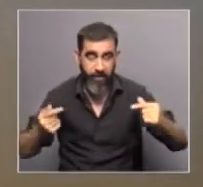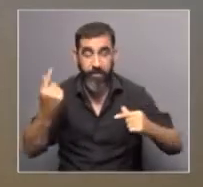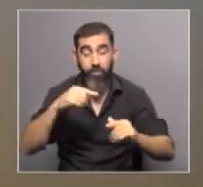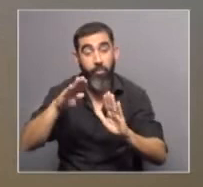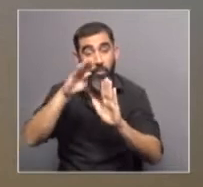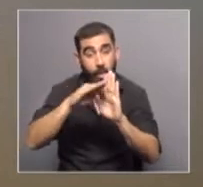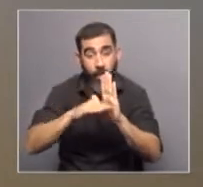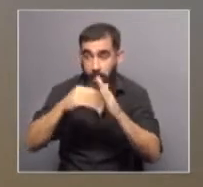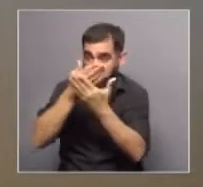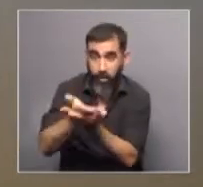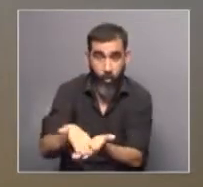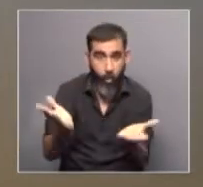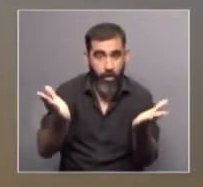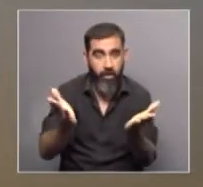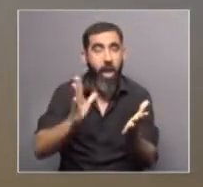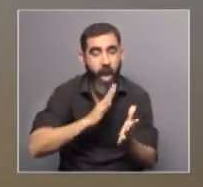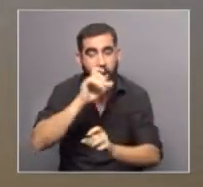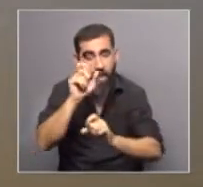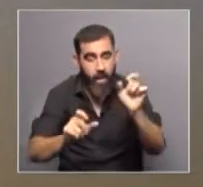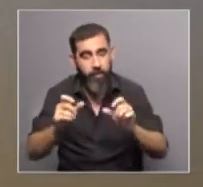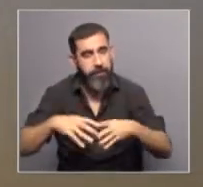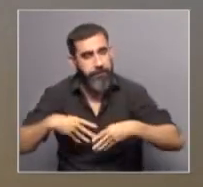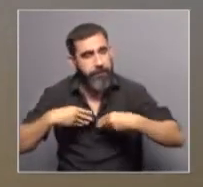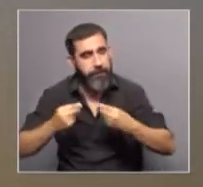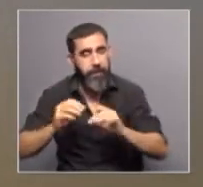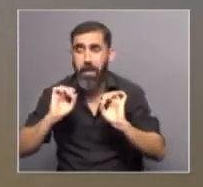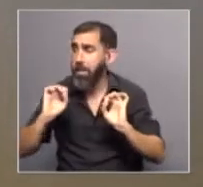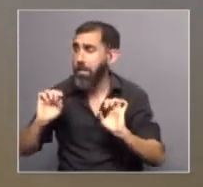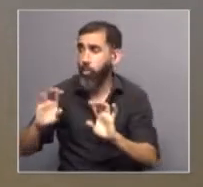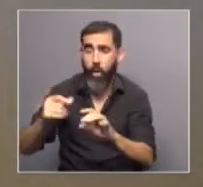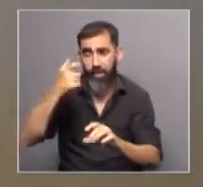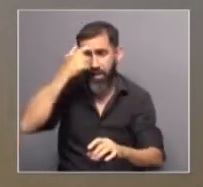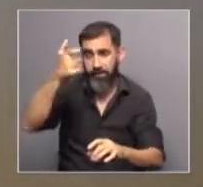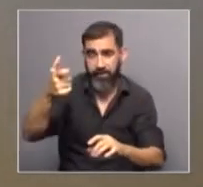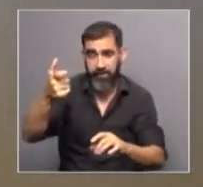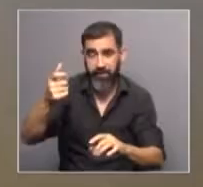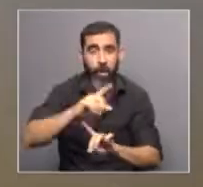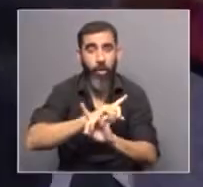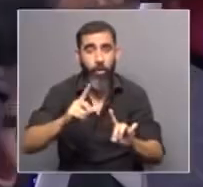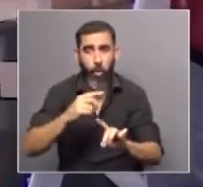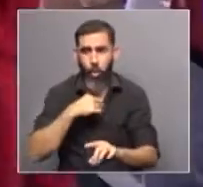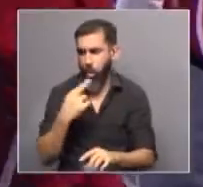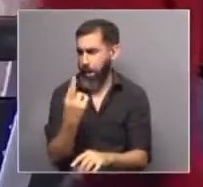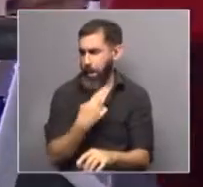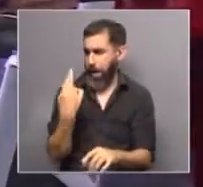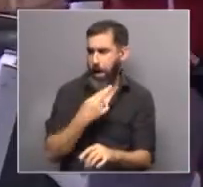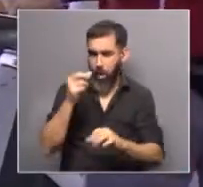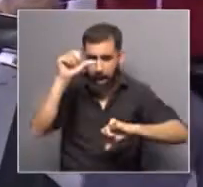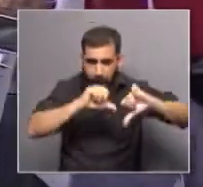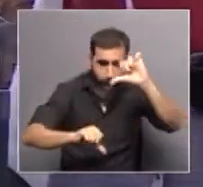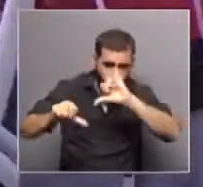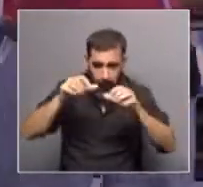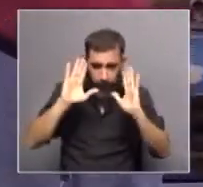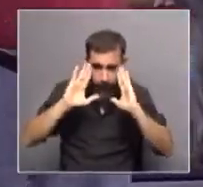que muestren eso hace que la gente tenga una percepción mucho más natural de lo que es la ciencia, y no somos unos bichos raros que estamos en el